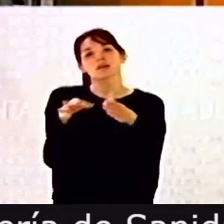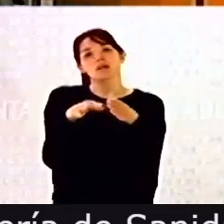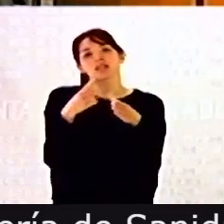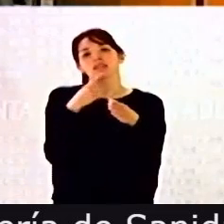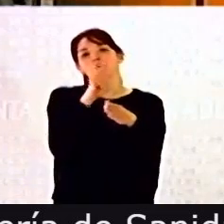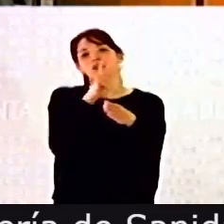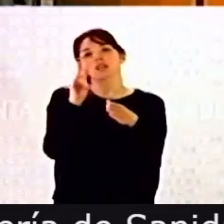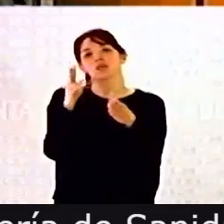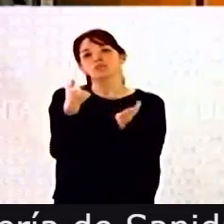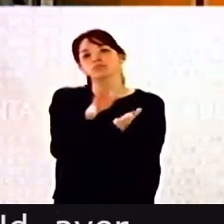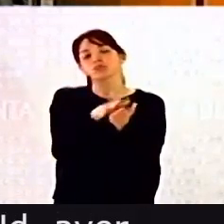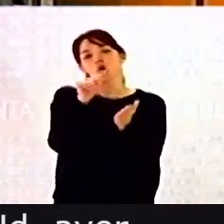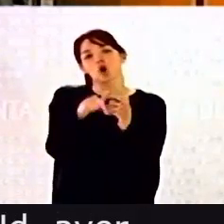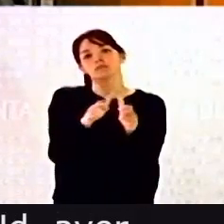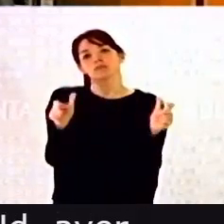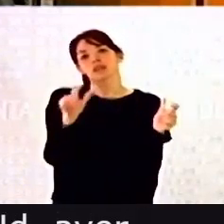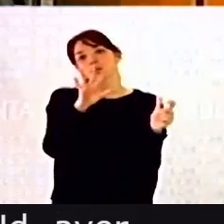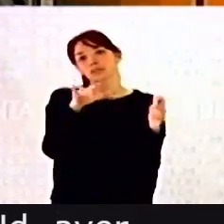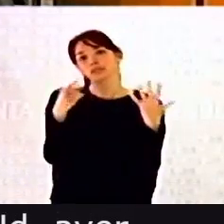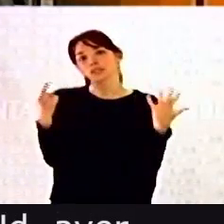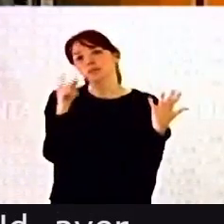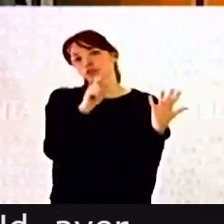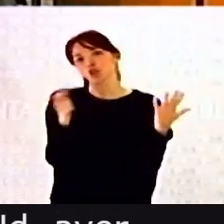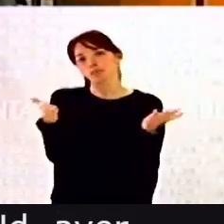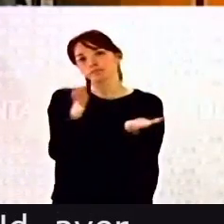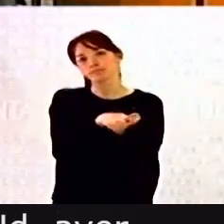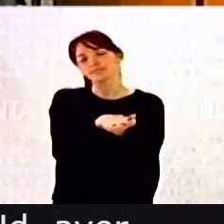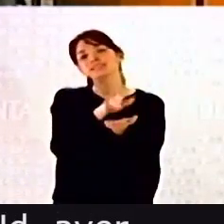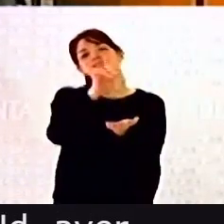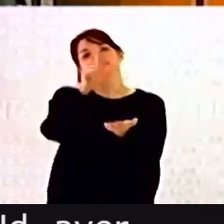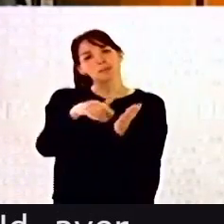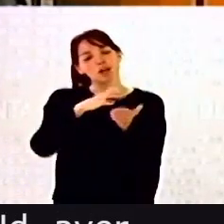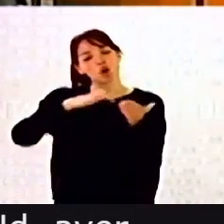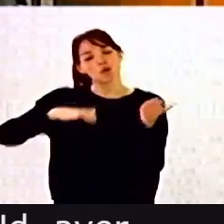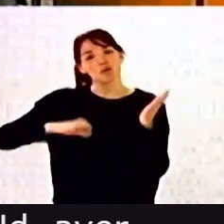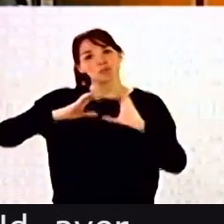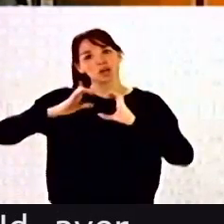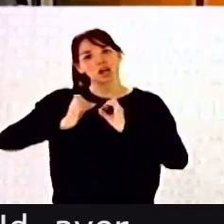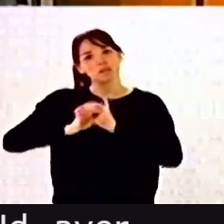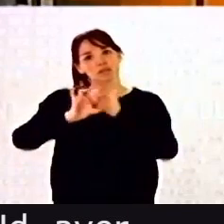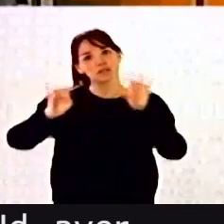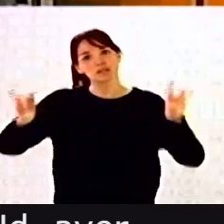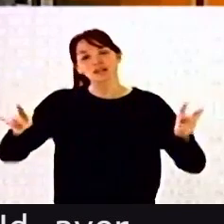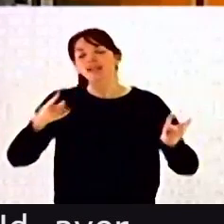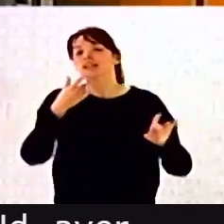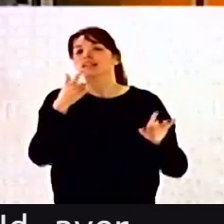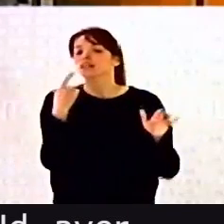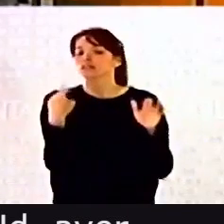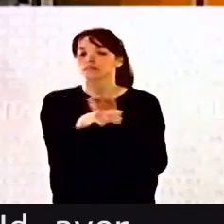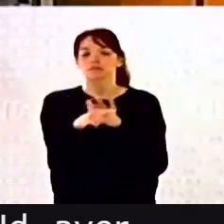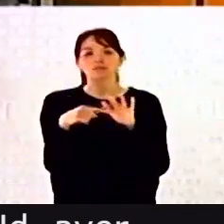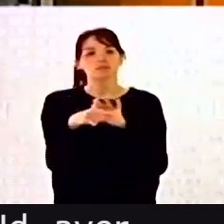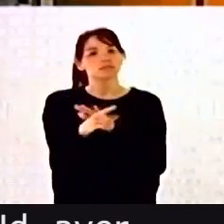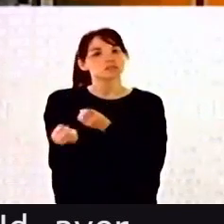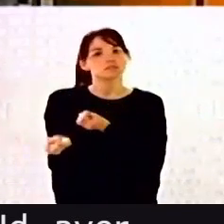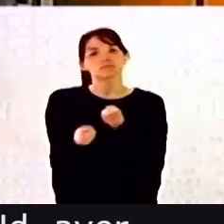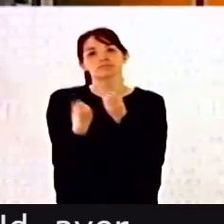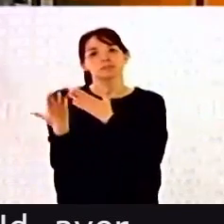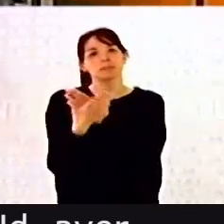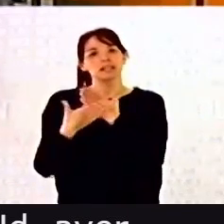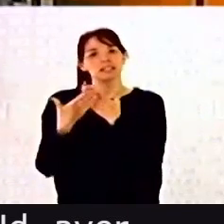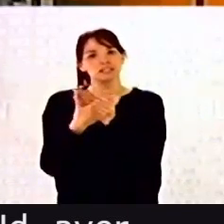fallecimientos, hoy lo sube a 56 y también señalan en ese comunicado que se están tramitando todos los datos a Fiscalía. Pero ¿cuál